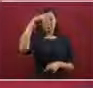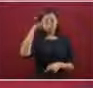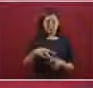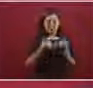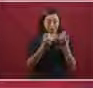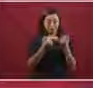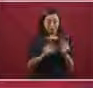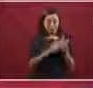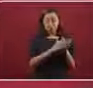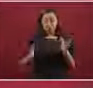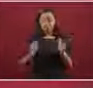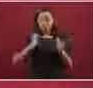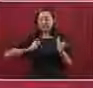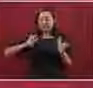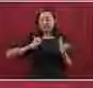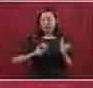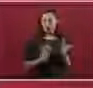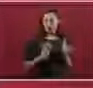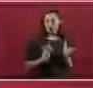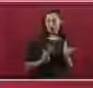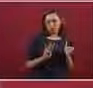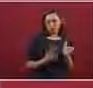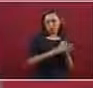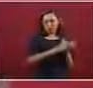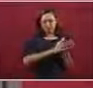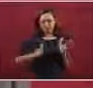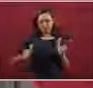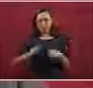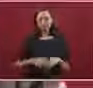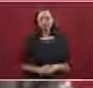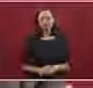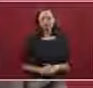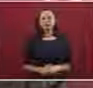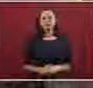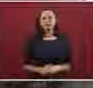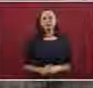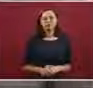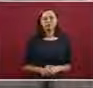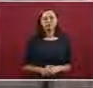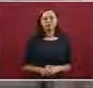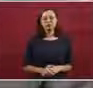todo el siglo XIX, México fue país de dos